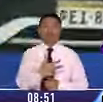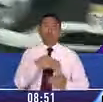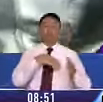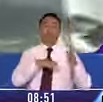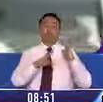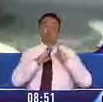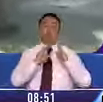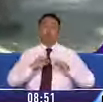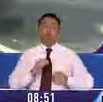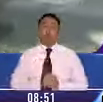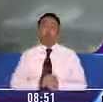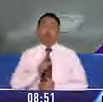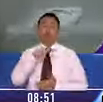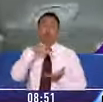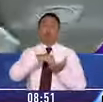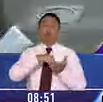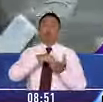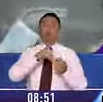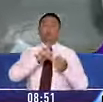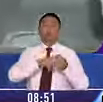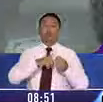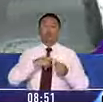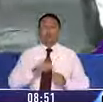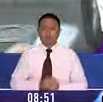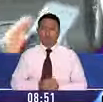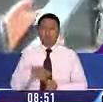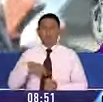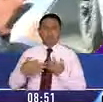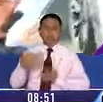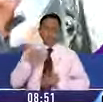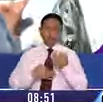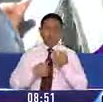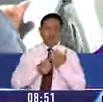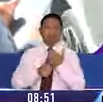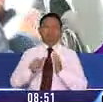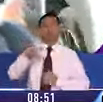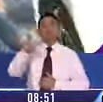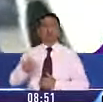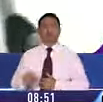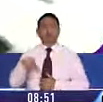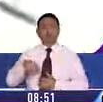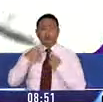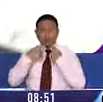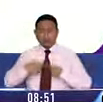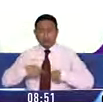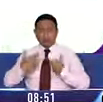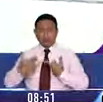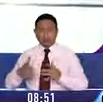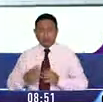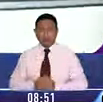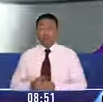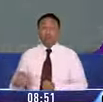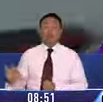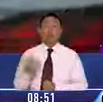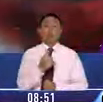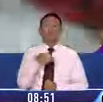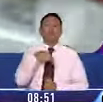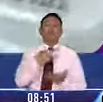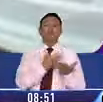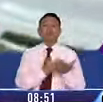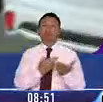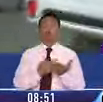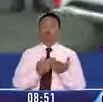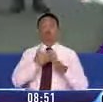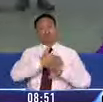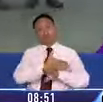de Carondelet, centro histórico de la ciudad, y nos han indicado ya los ministros que han sido convocados precisamente para un